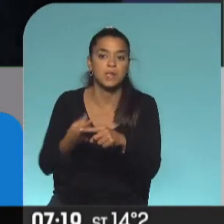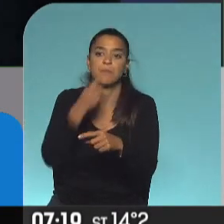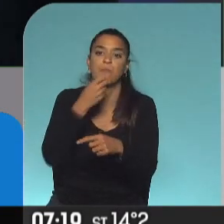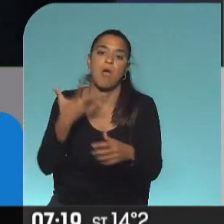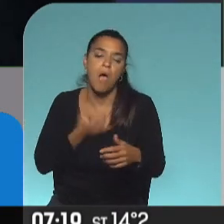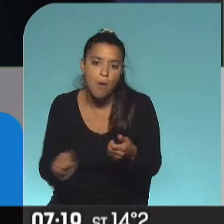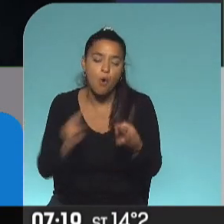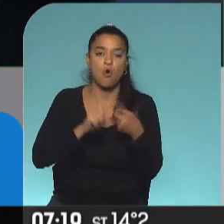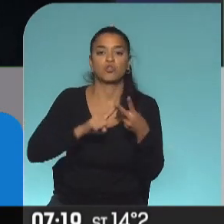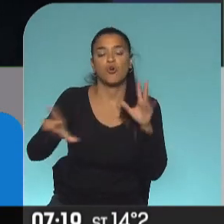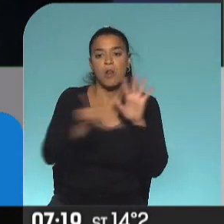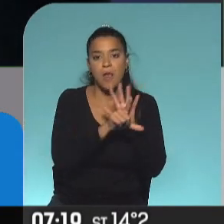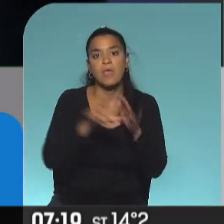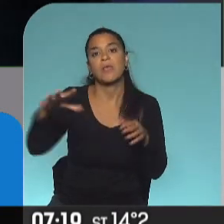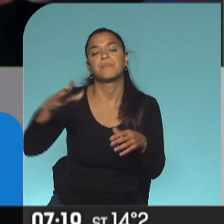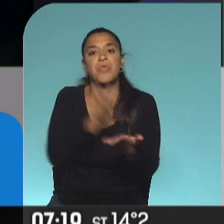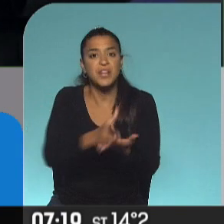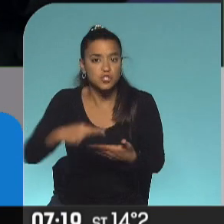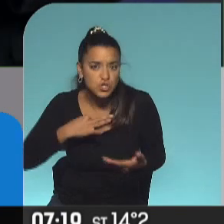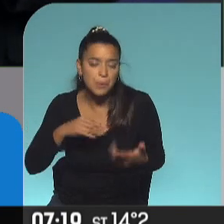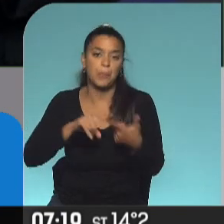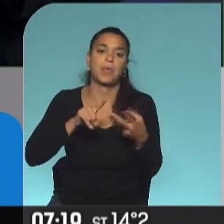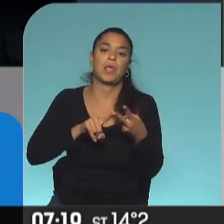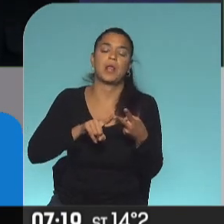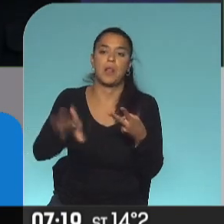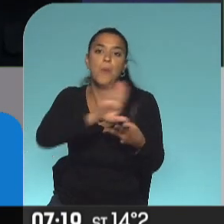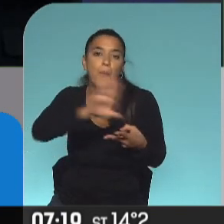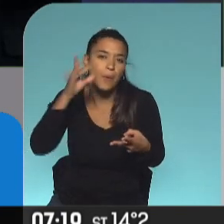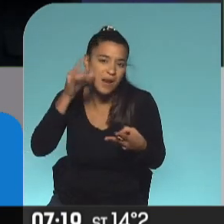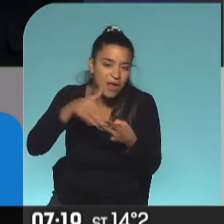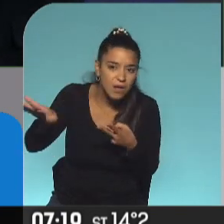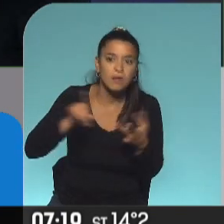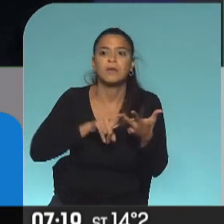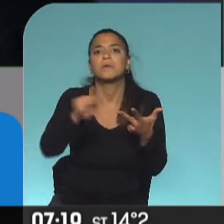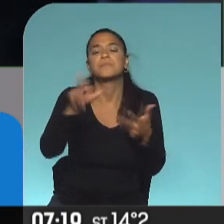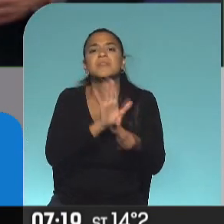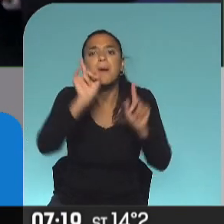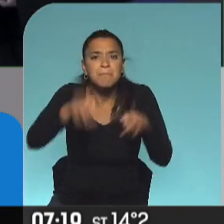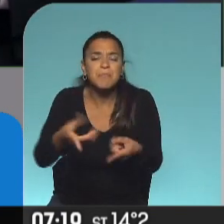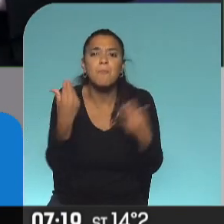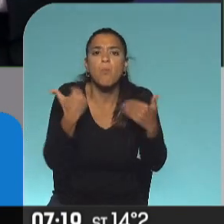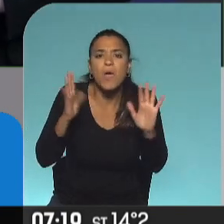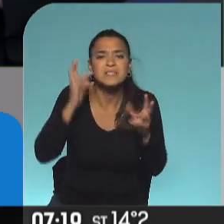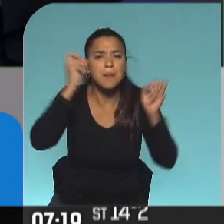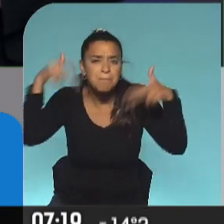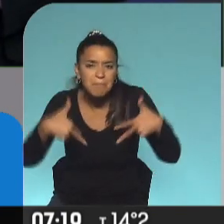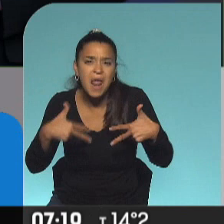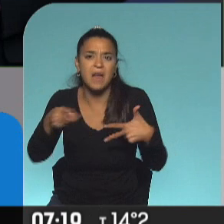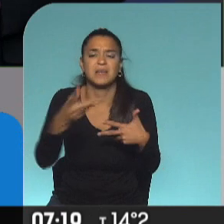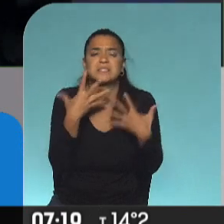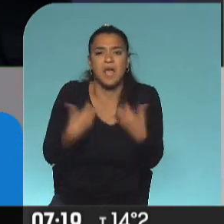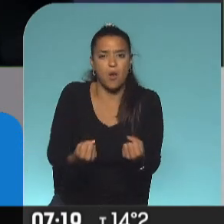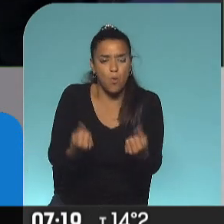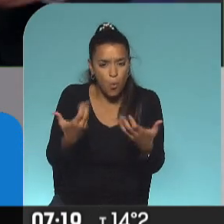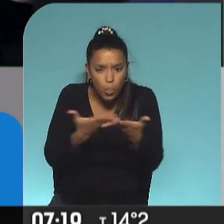el aborto, la ley de derechos civiles, que terminó con la segregación racial, el Obamacare, es decir, la posibilidad de que haya un plan de